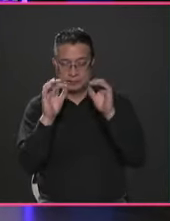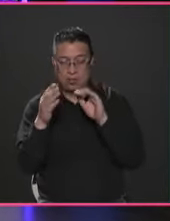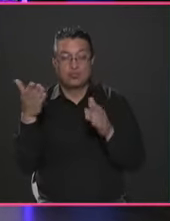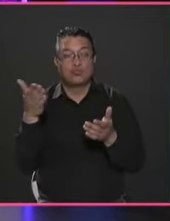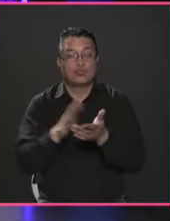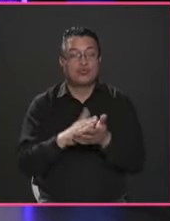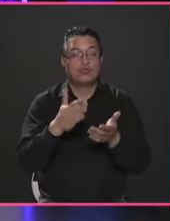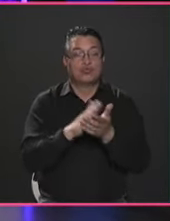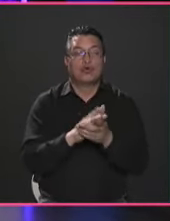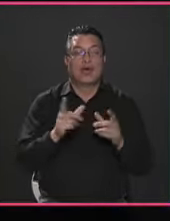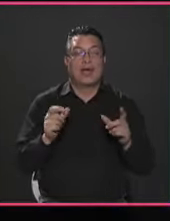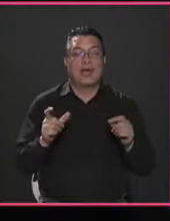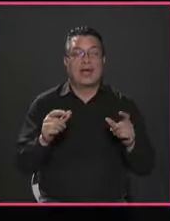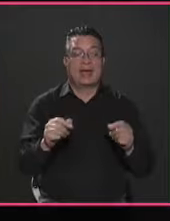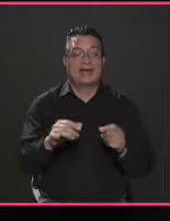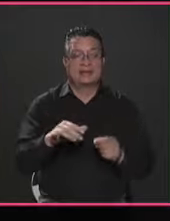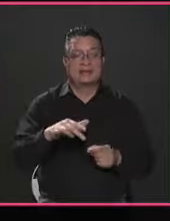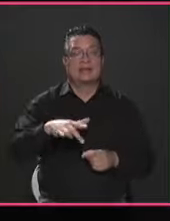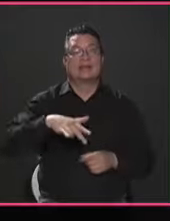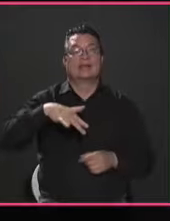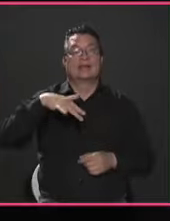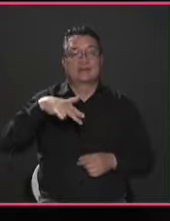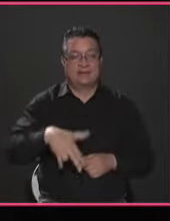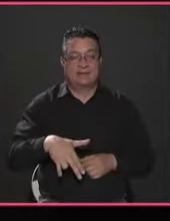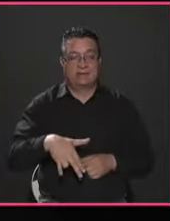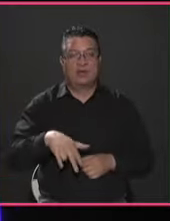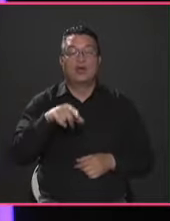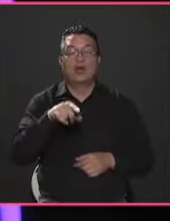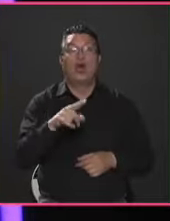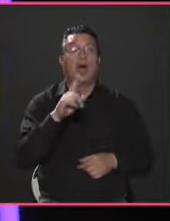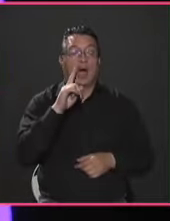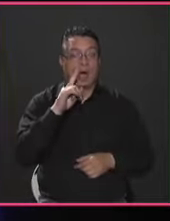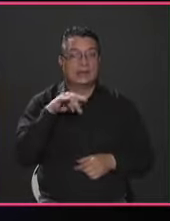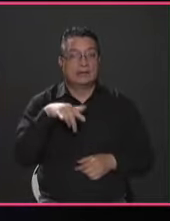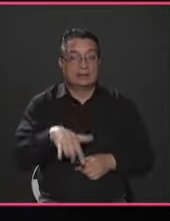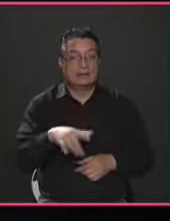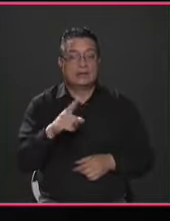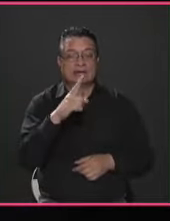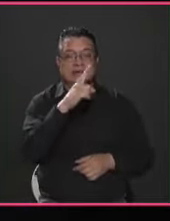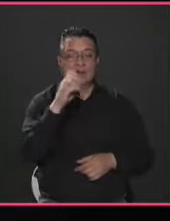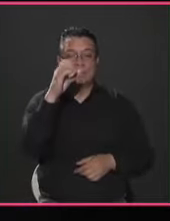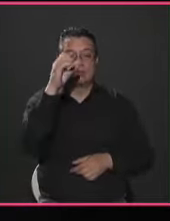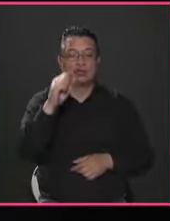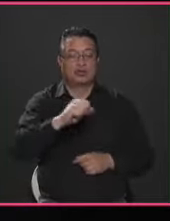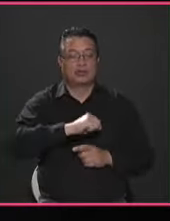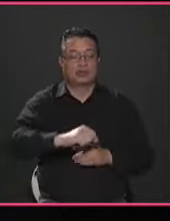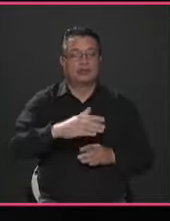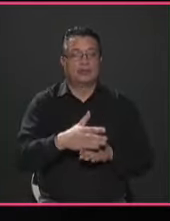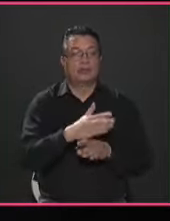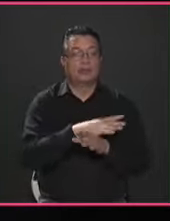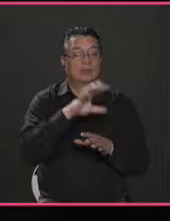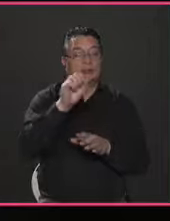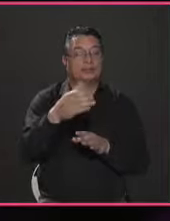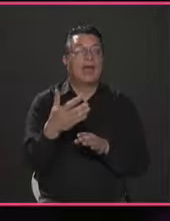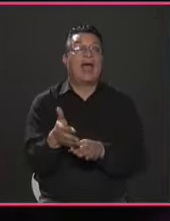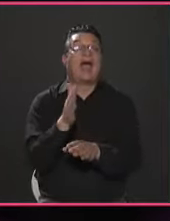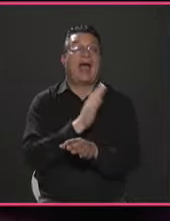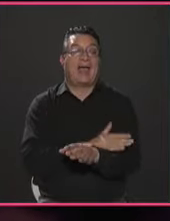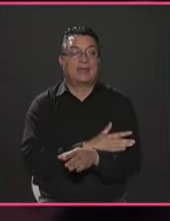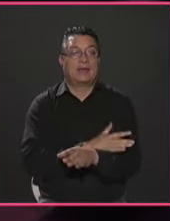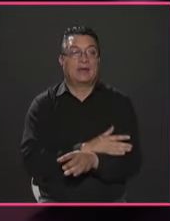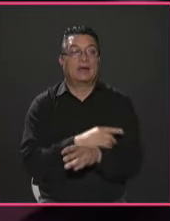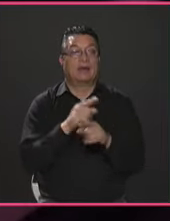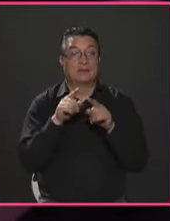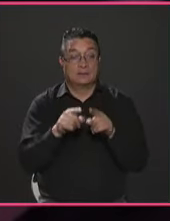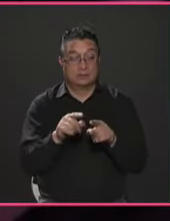muerte por cáncer cervicouterino porque el cáncer cervicouterino es 100% prevenible si es diagnosticado a tiempo con la